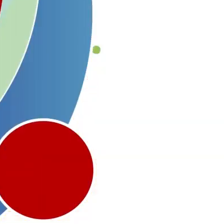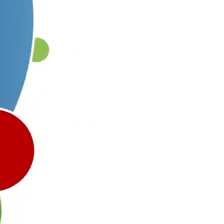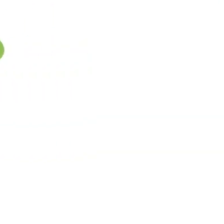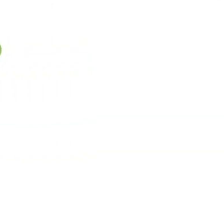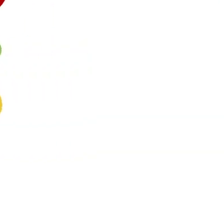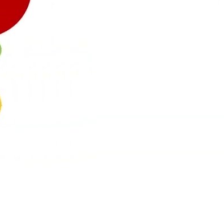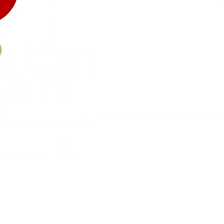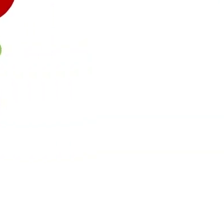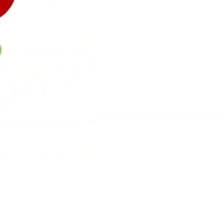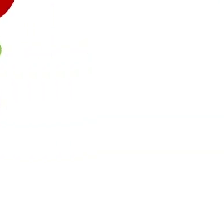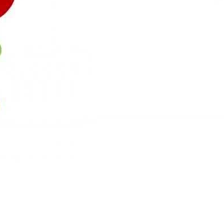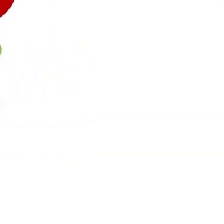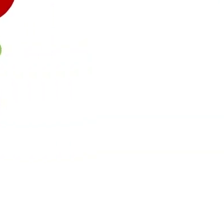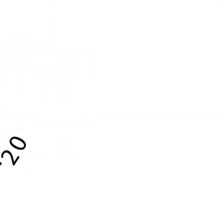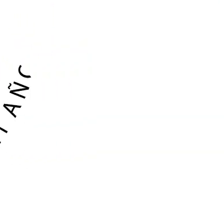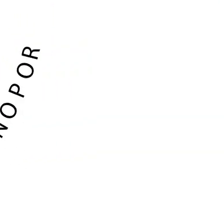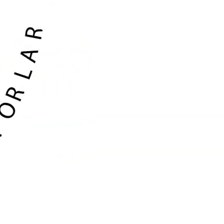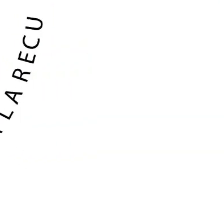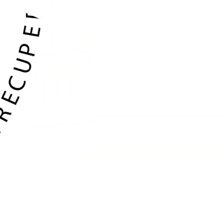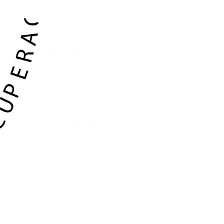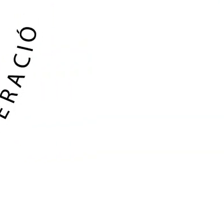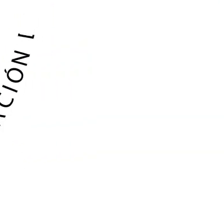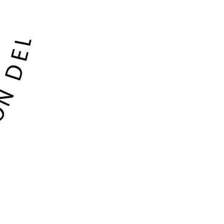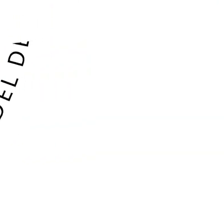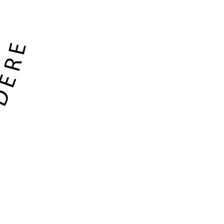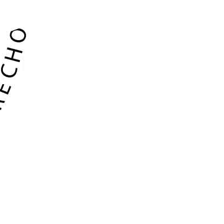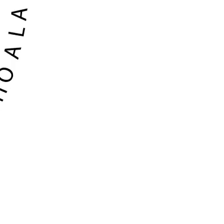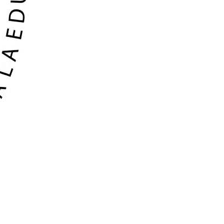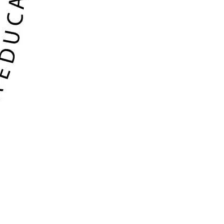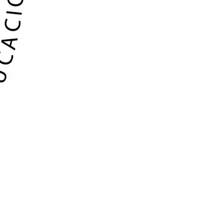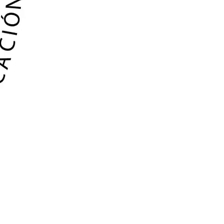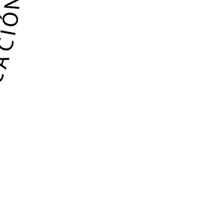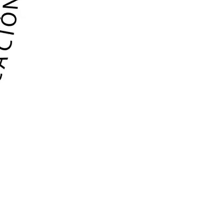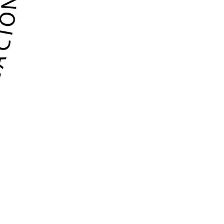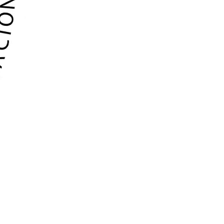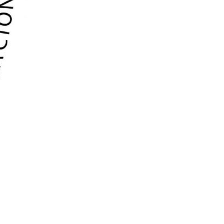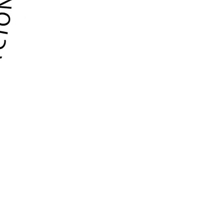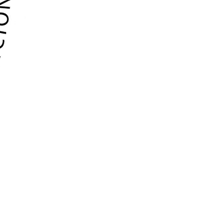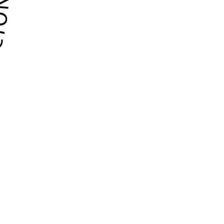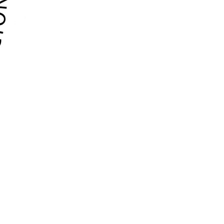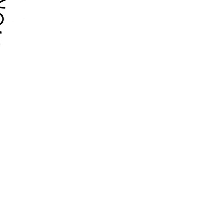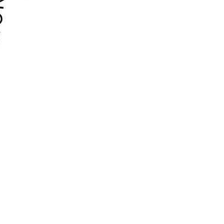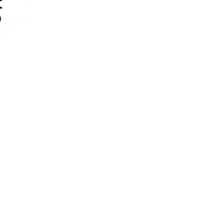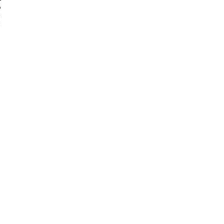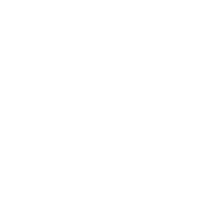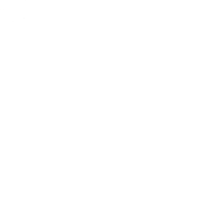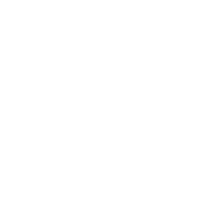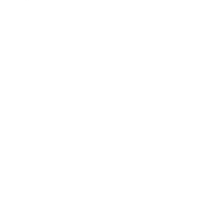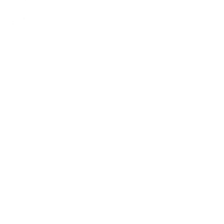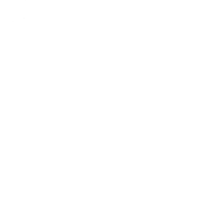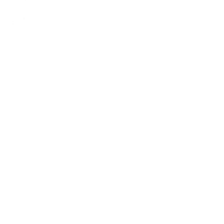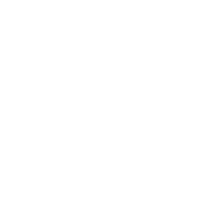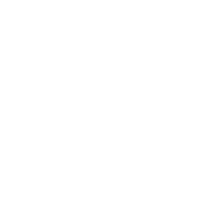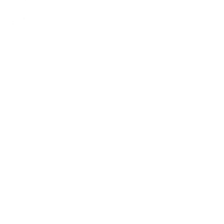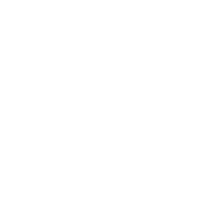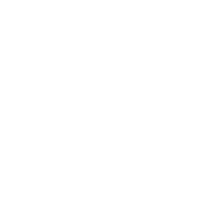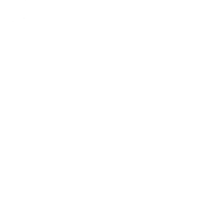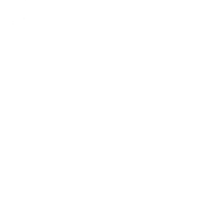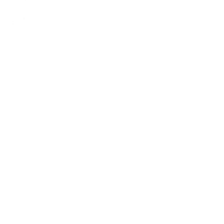Educa Bolivia 2021, año por la recuperación del derecho a la educación.